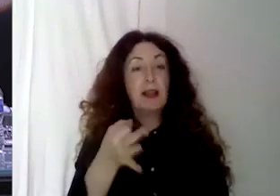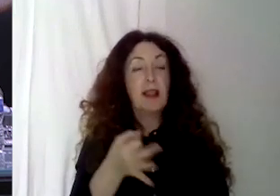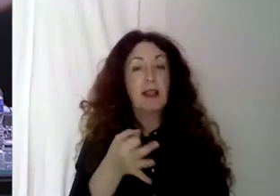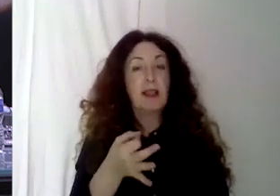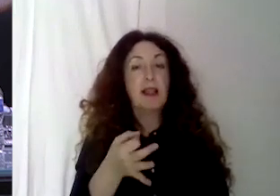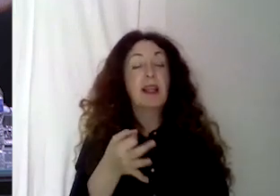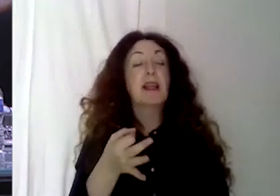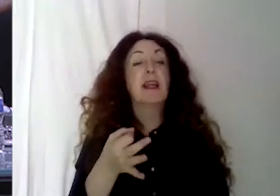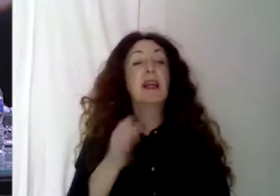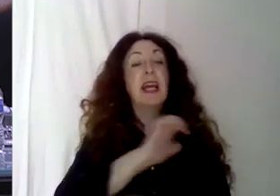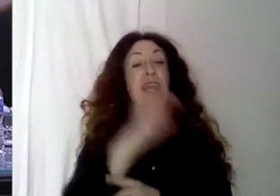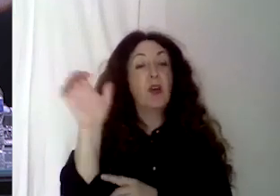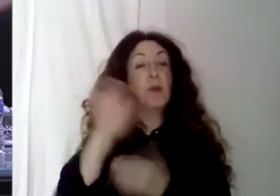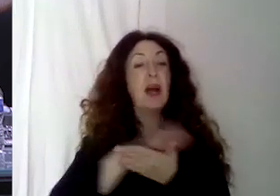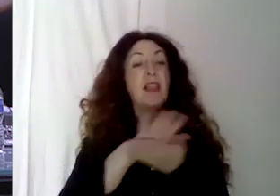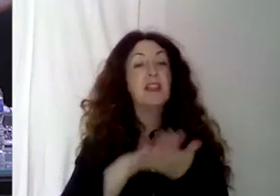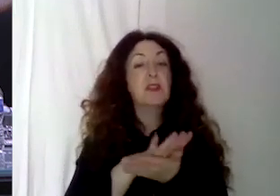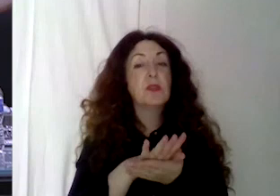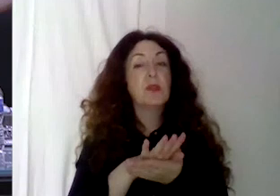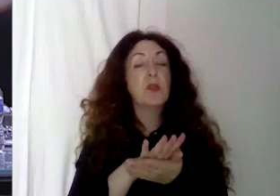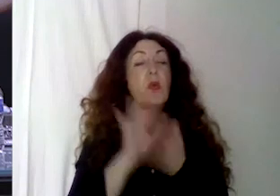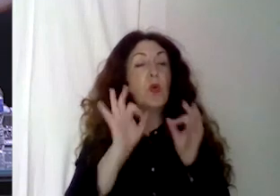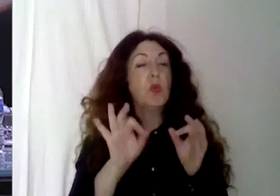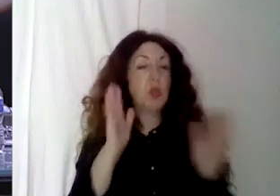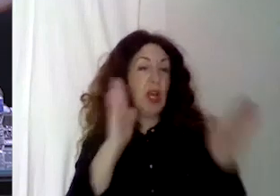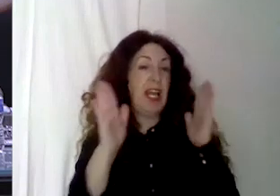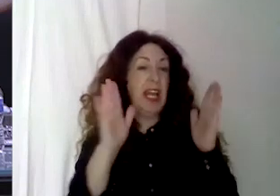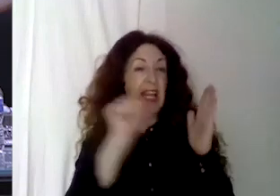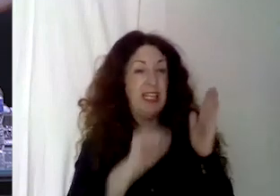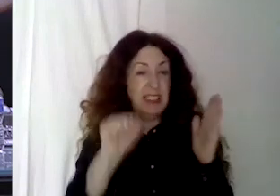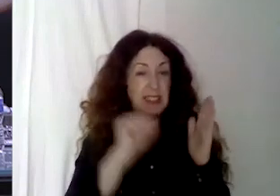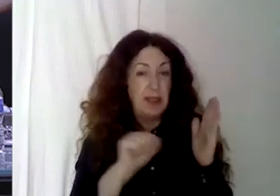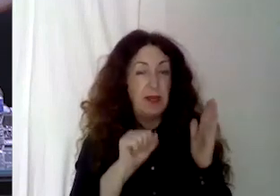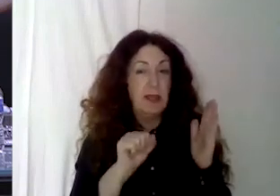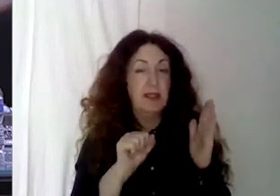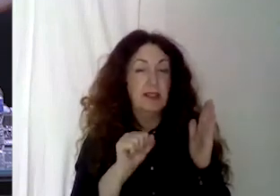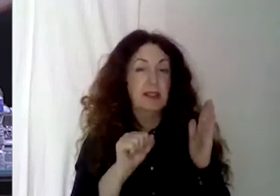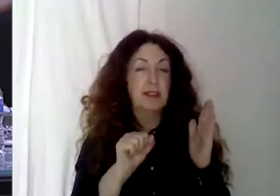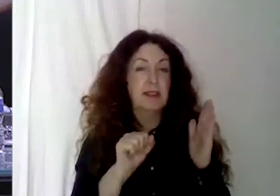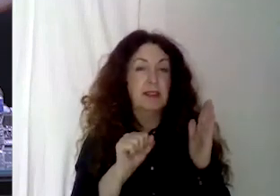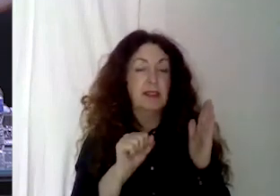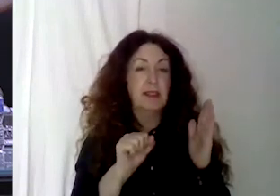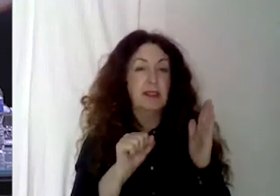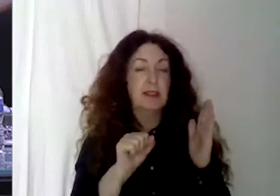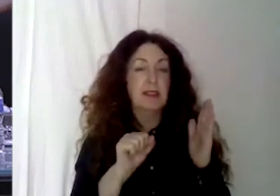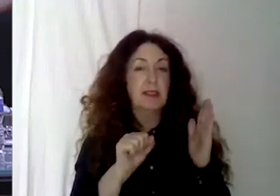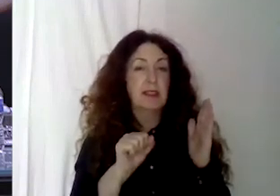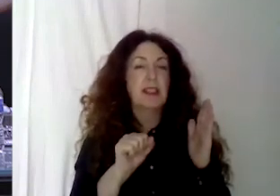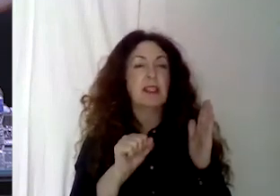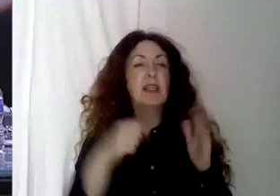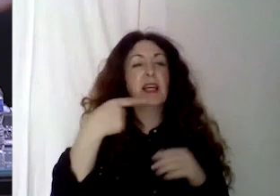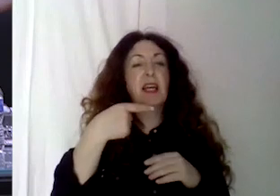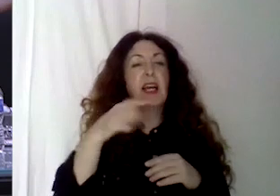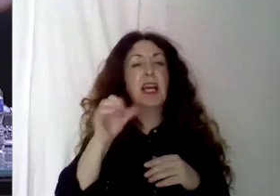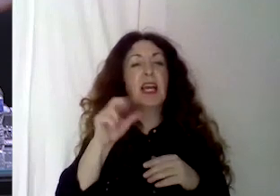la destrucción se produce en estos años y Franz Jay tiene razón. ¿Y Gesualdo qué hace?